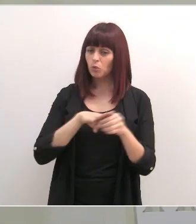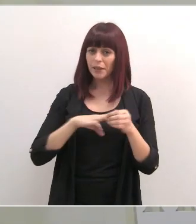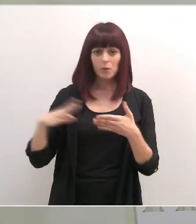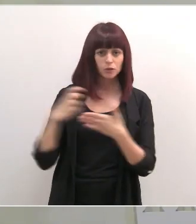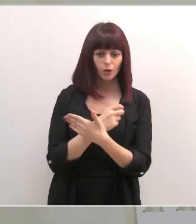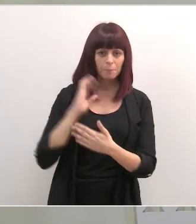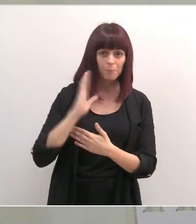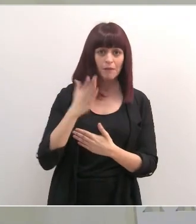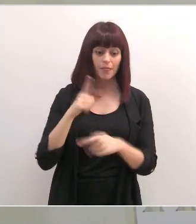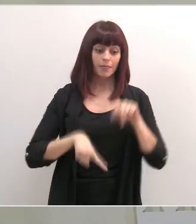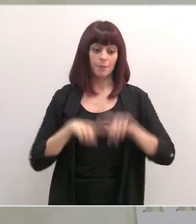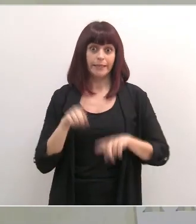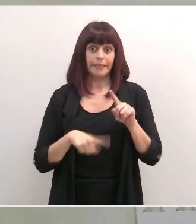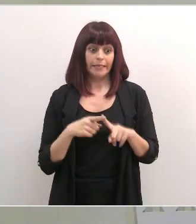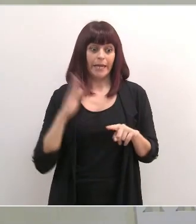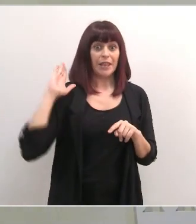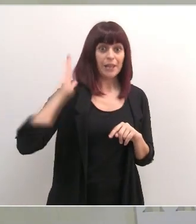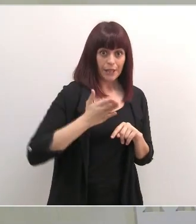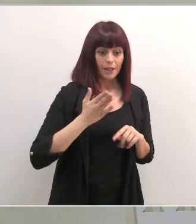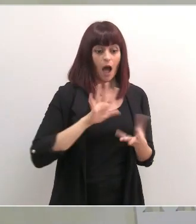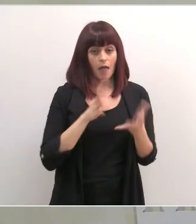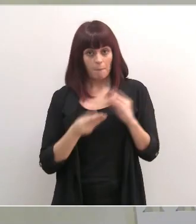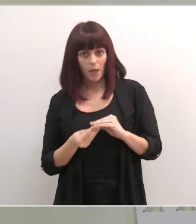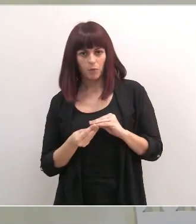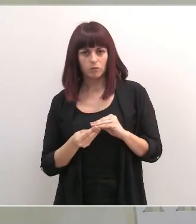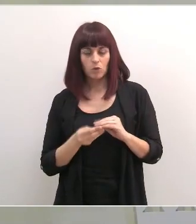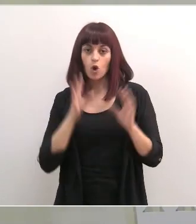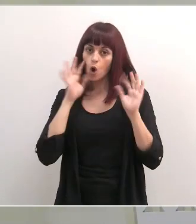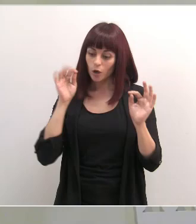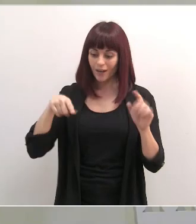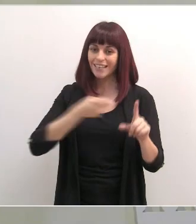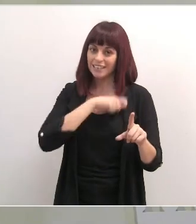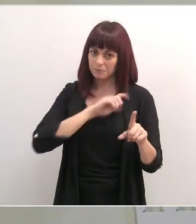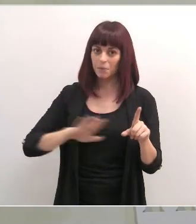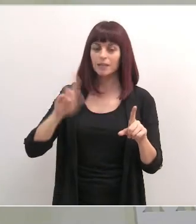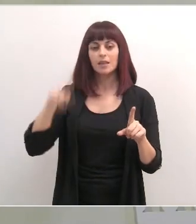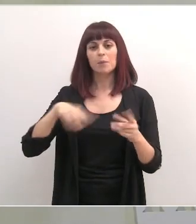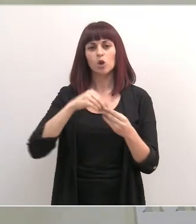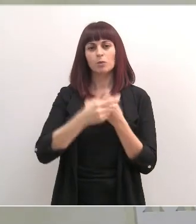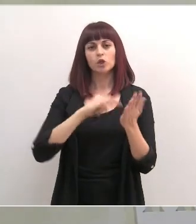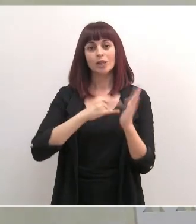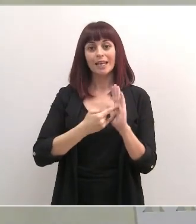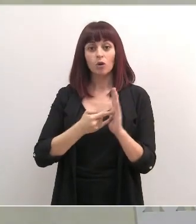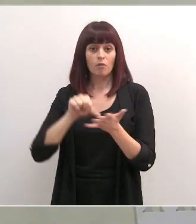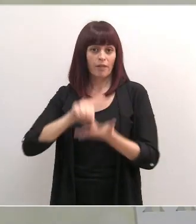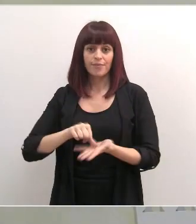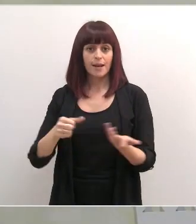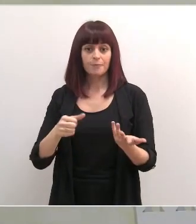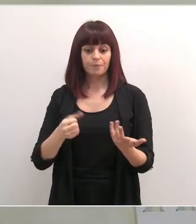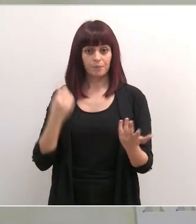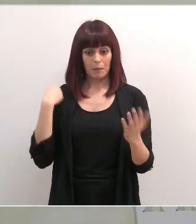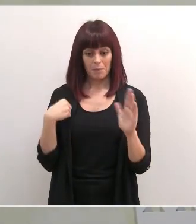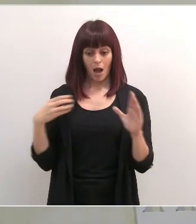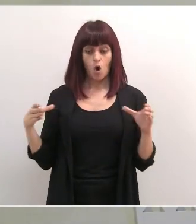que cada municipio en una incidencia hacemos lo mismo, pues que eso lo razonable sería que en España también hubiera un documento técnico central en el que una